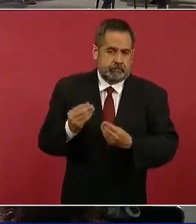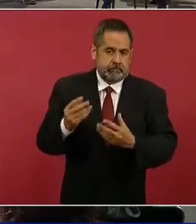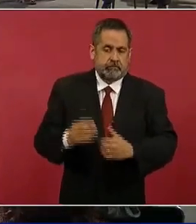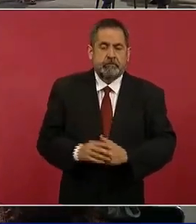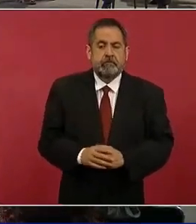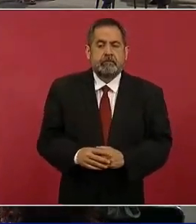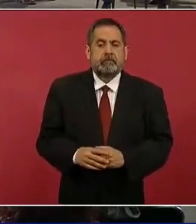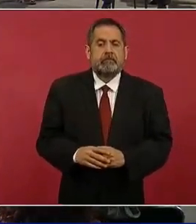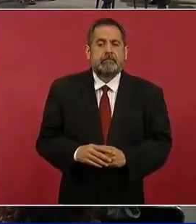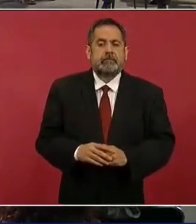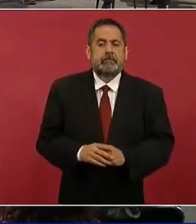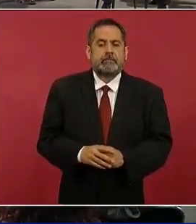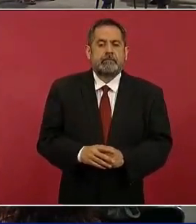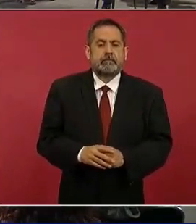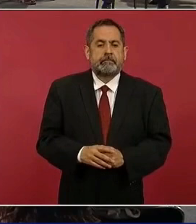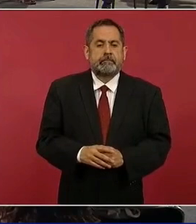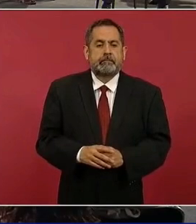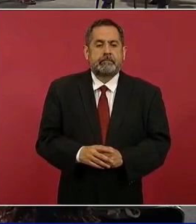Sí.